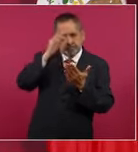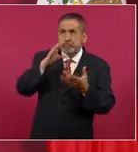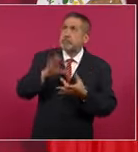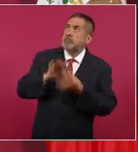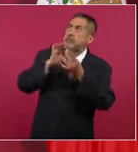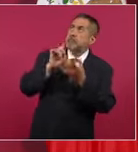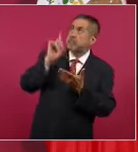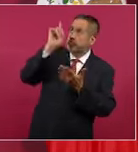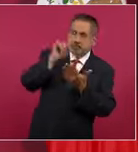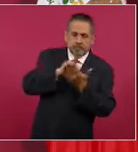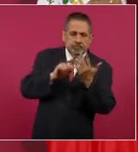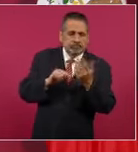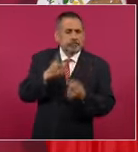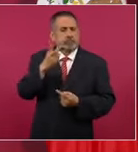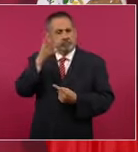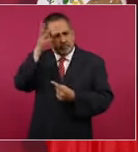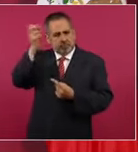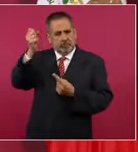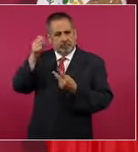hay dos concepciones,